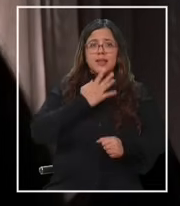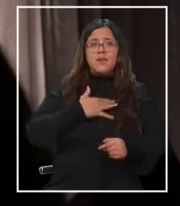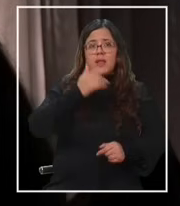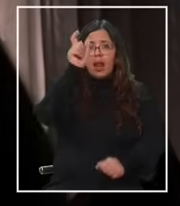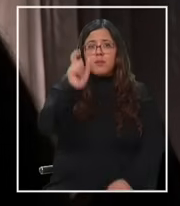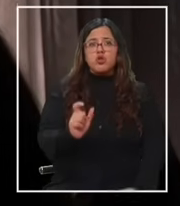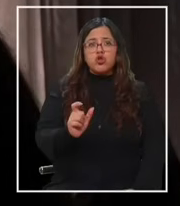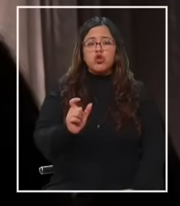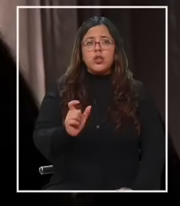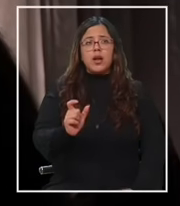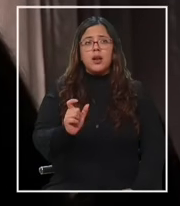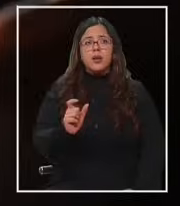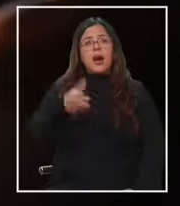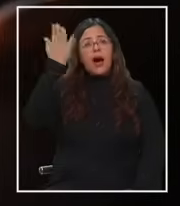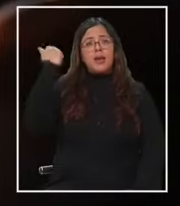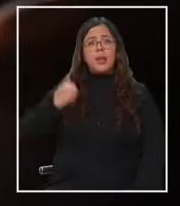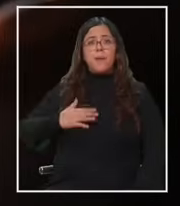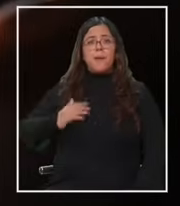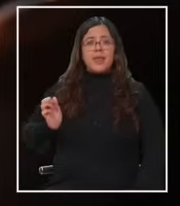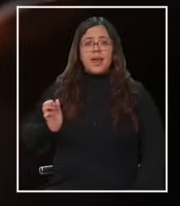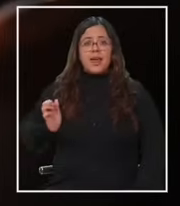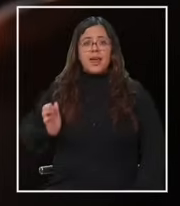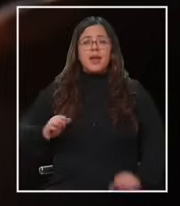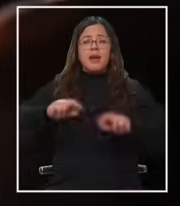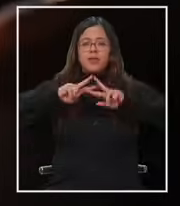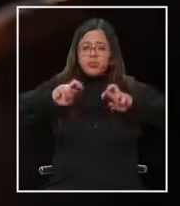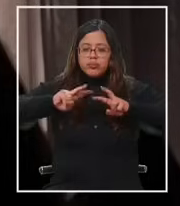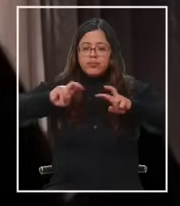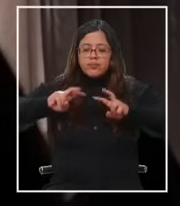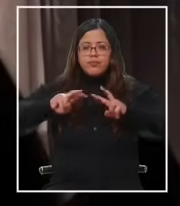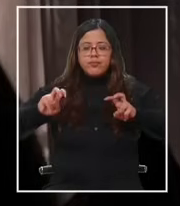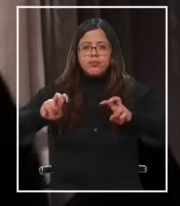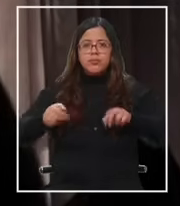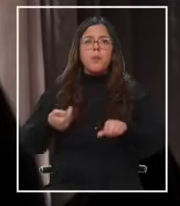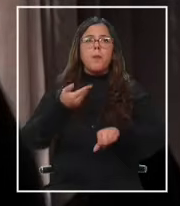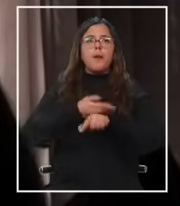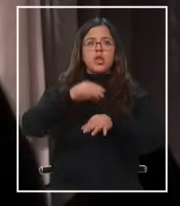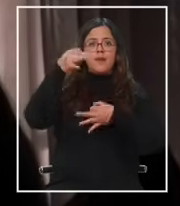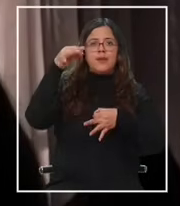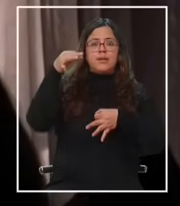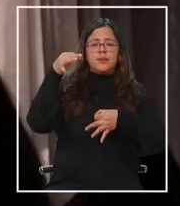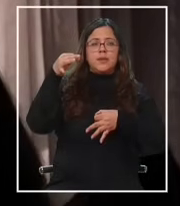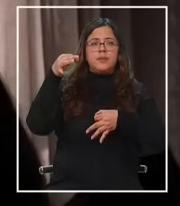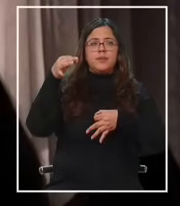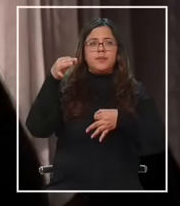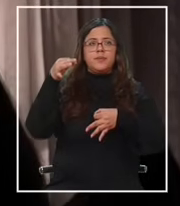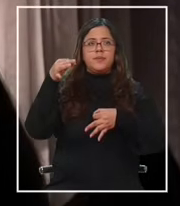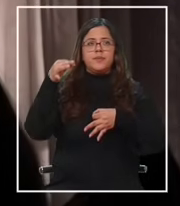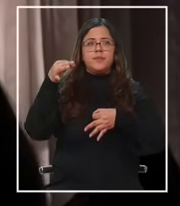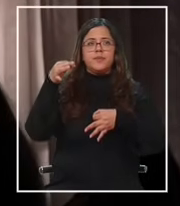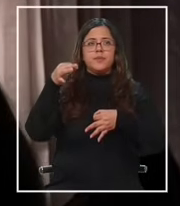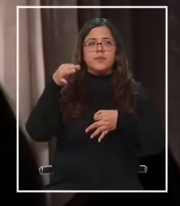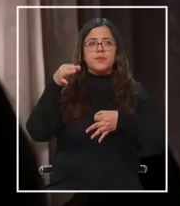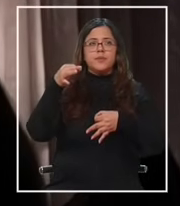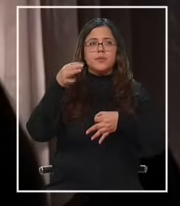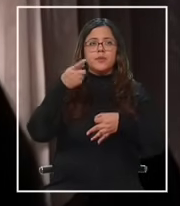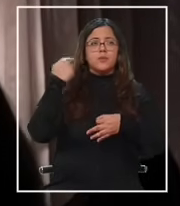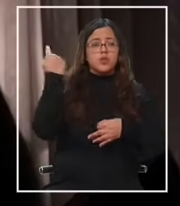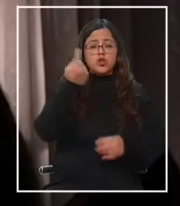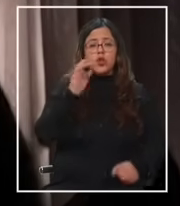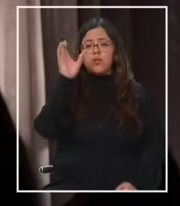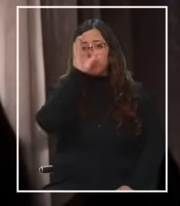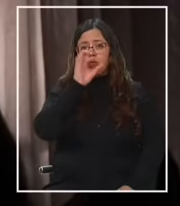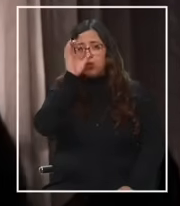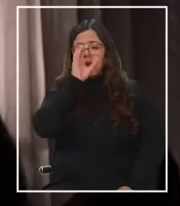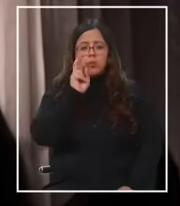hospital. Cuando PDI hizo todo este tipo de peritaje, pidió la ficha. Y nosotros buscamos